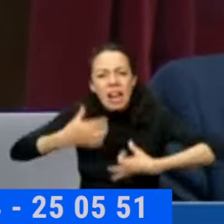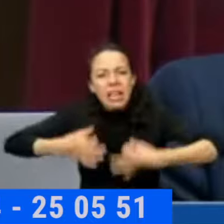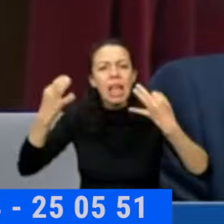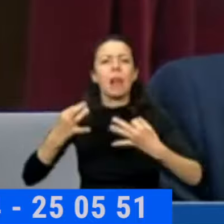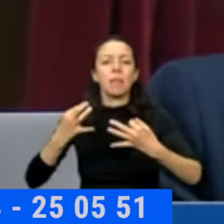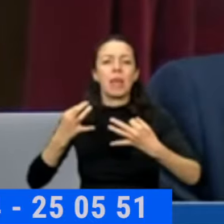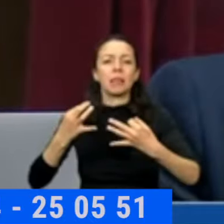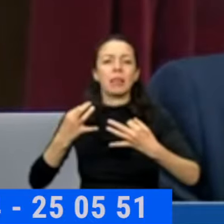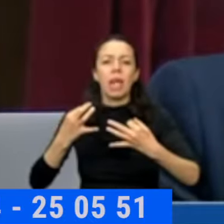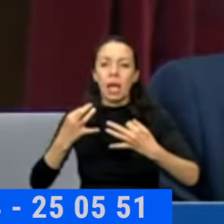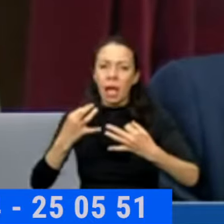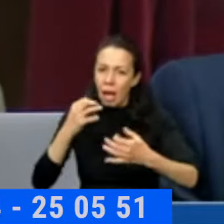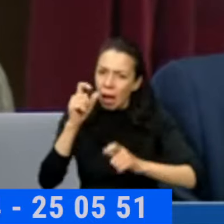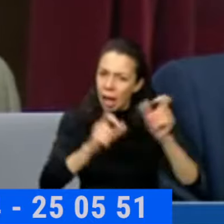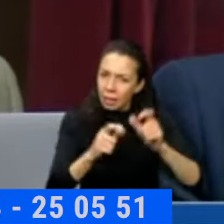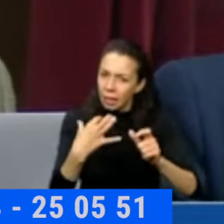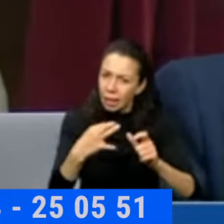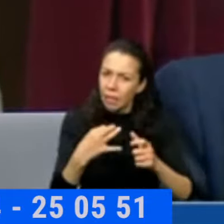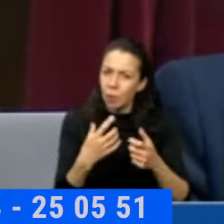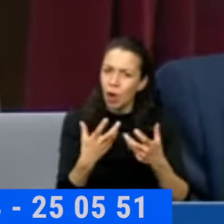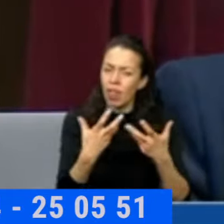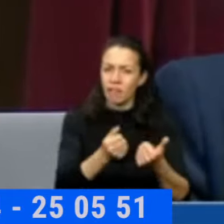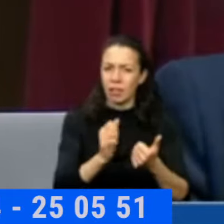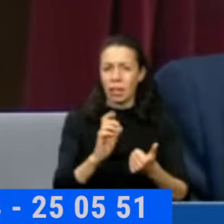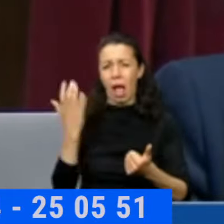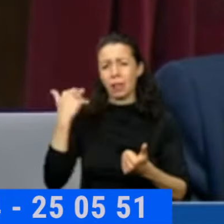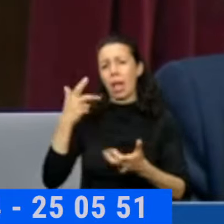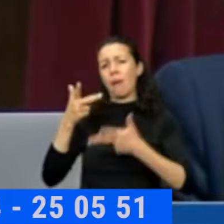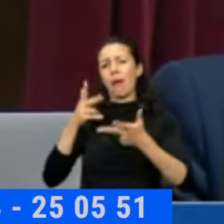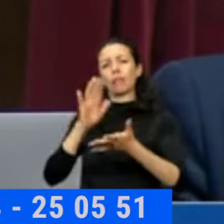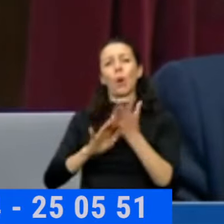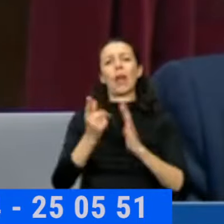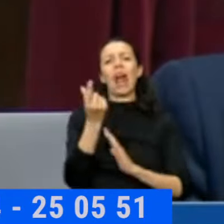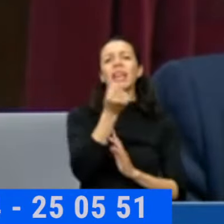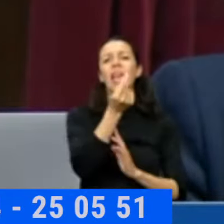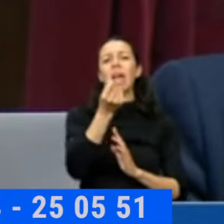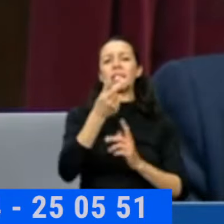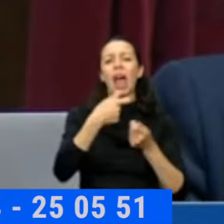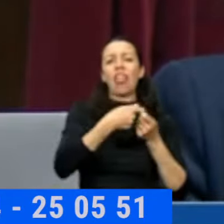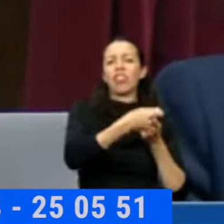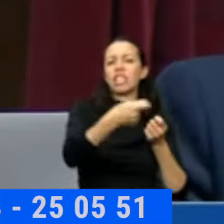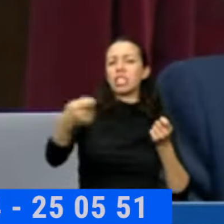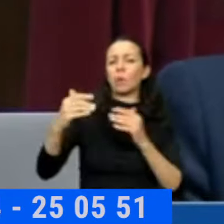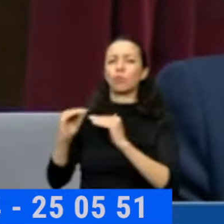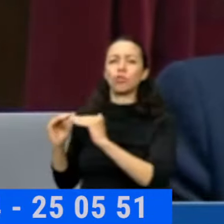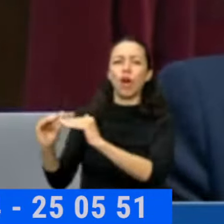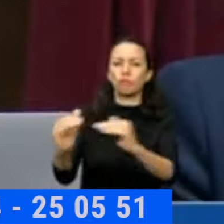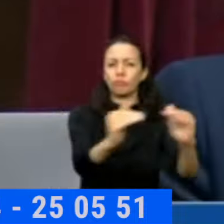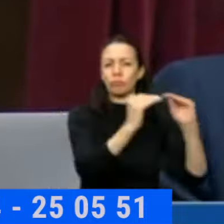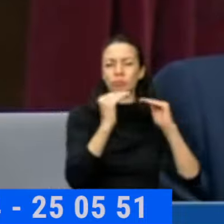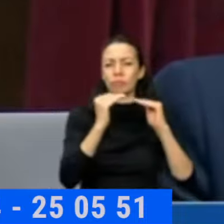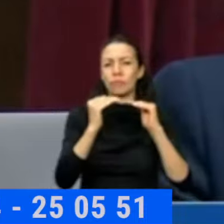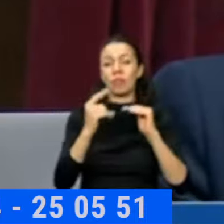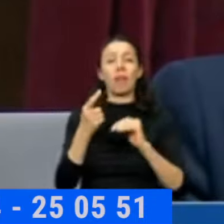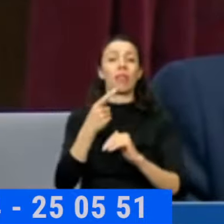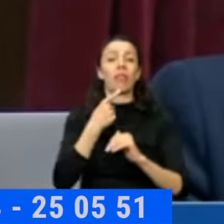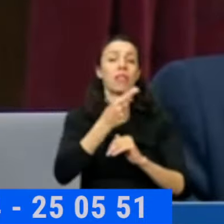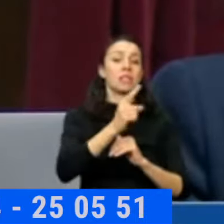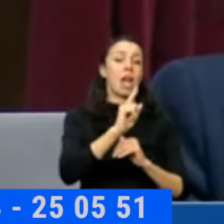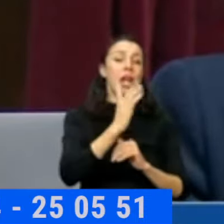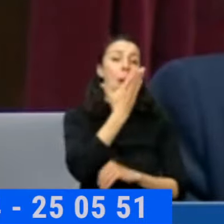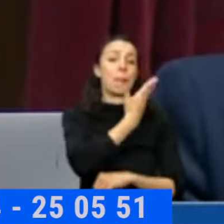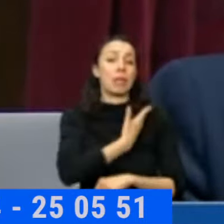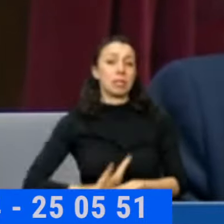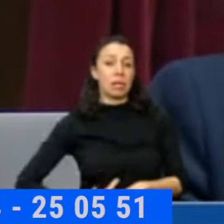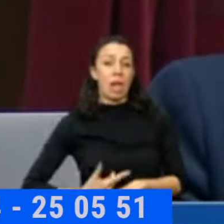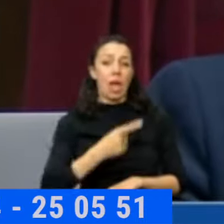de última y trabajemos sobre lo que está escrito en los articulados, porque de esa manera vos podés más confiable y vos tenés más precisión de lo que va a